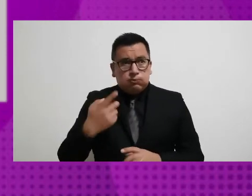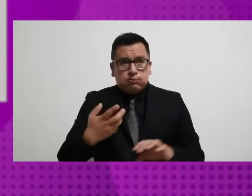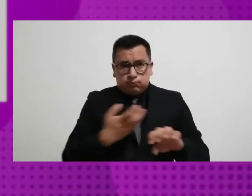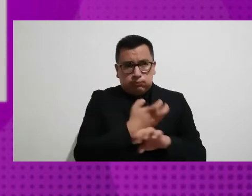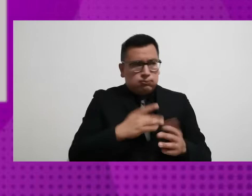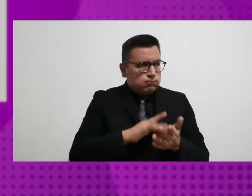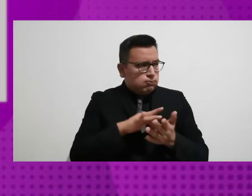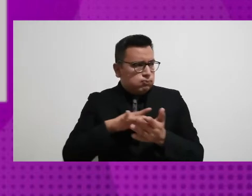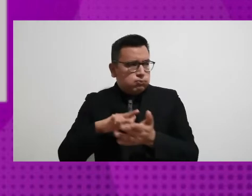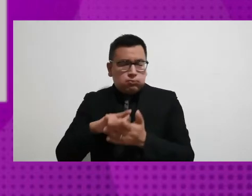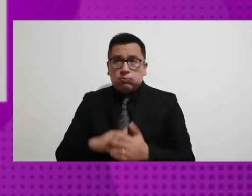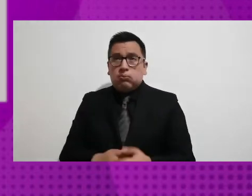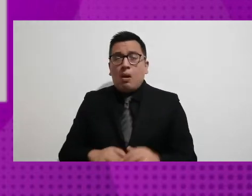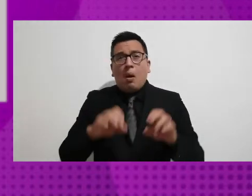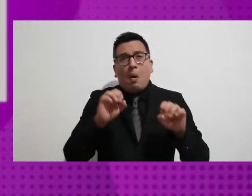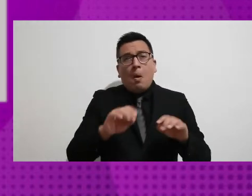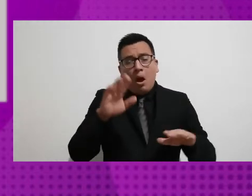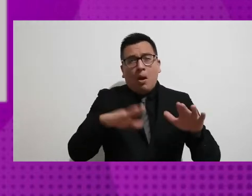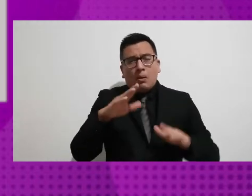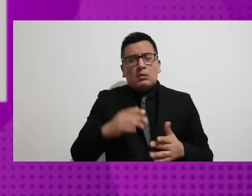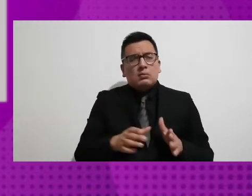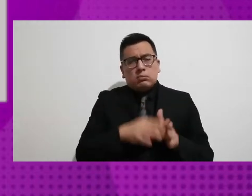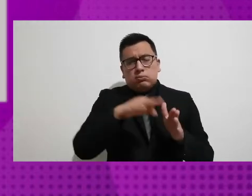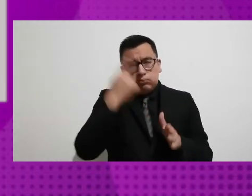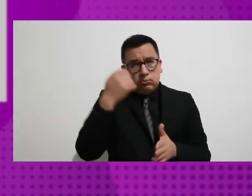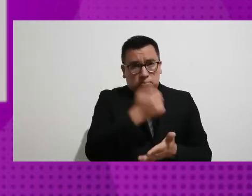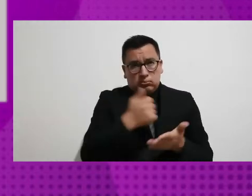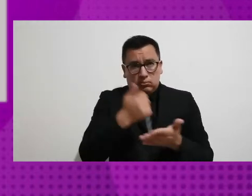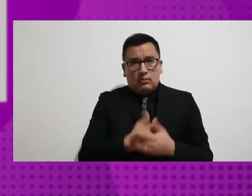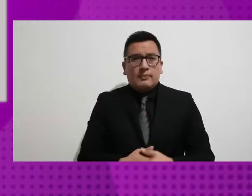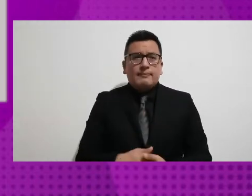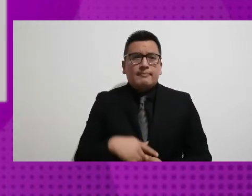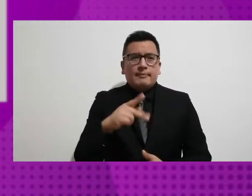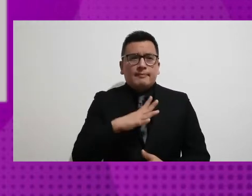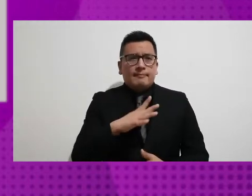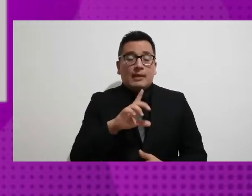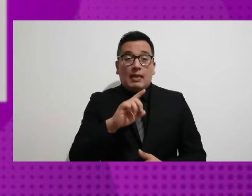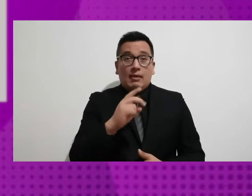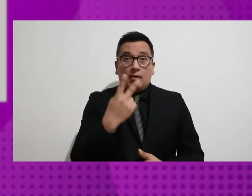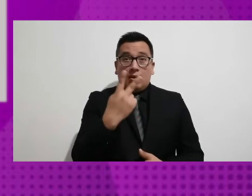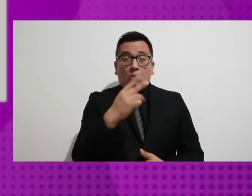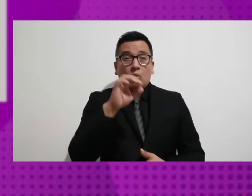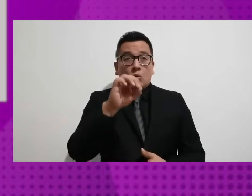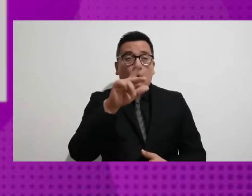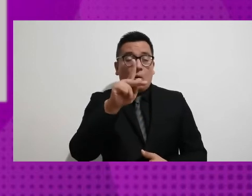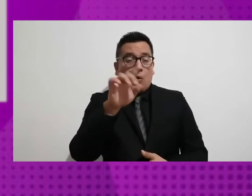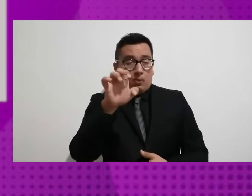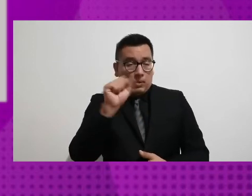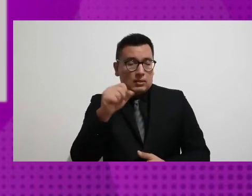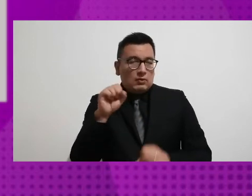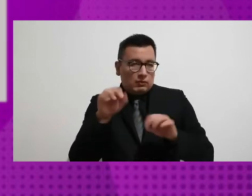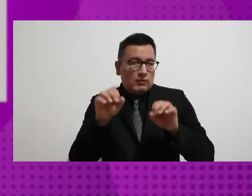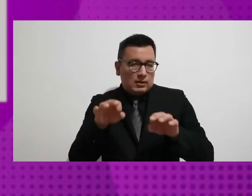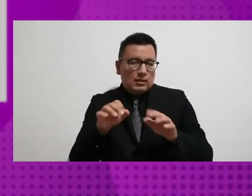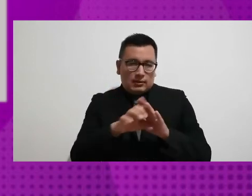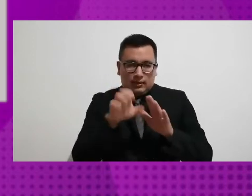federales y en determinados casos en las elecciones locales, y la existencia de 32 organismos públicos